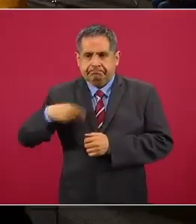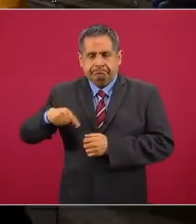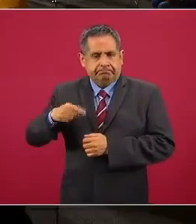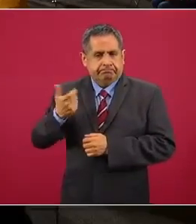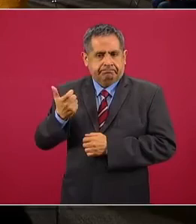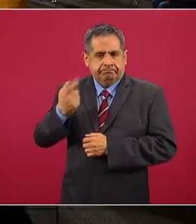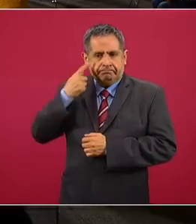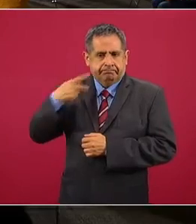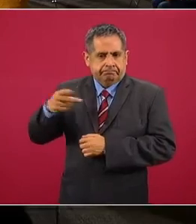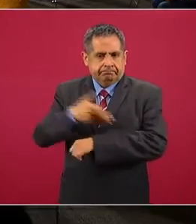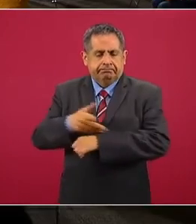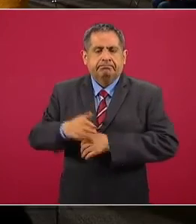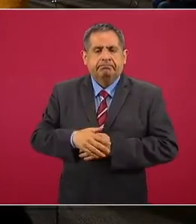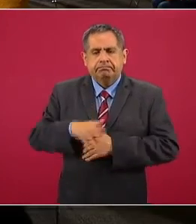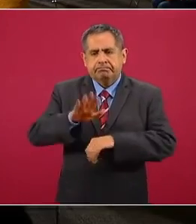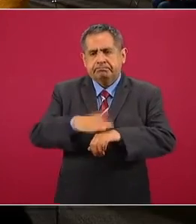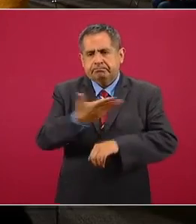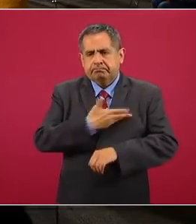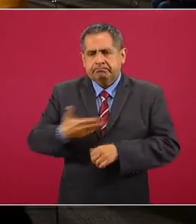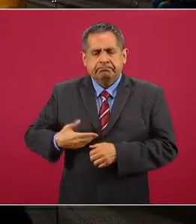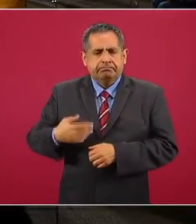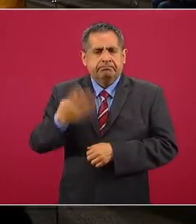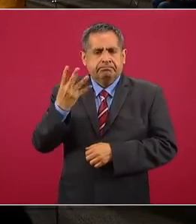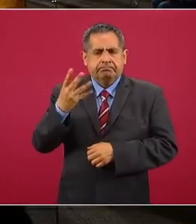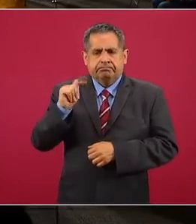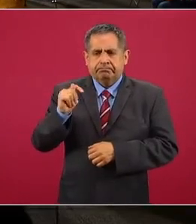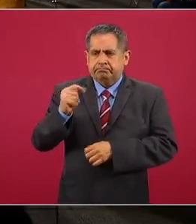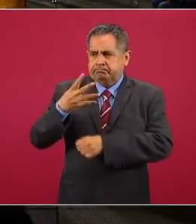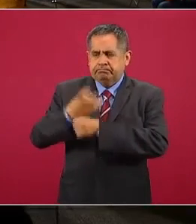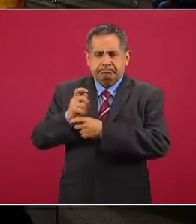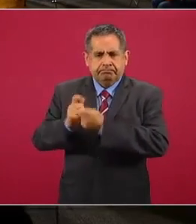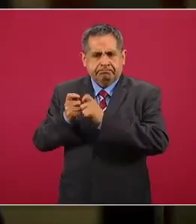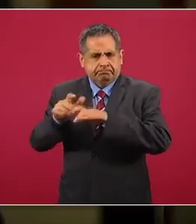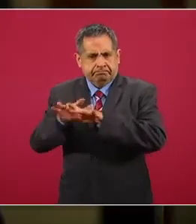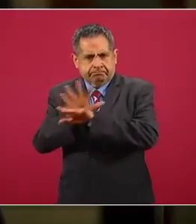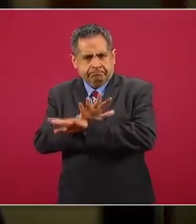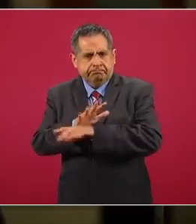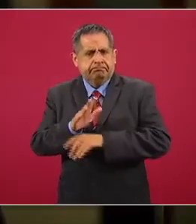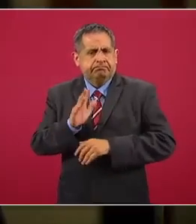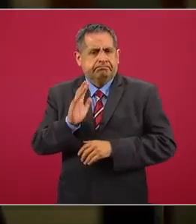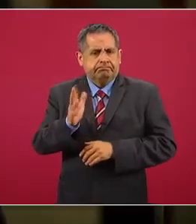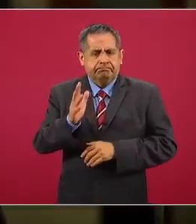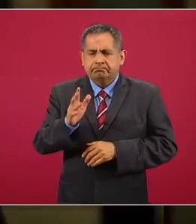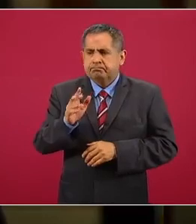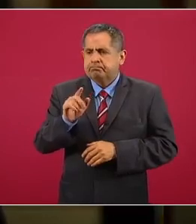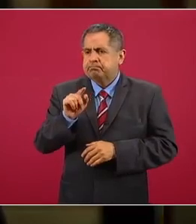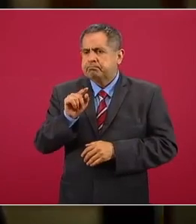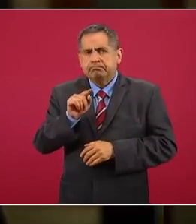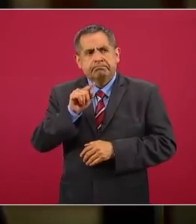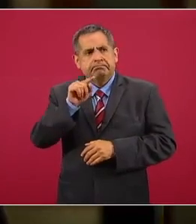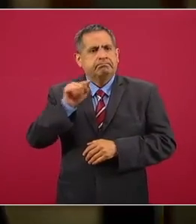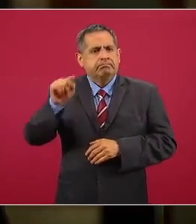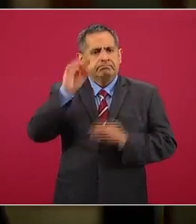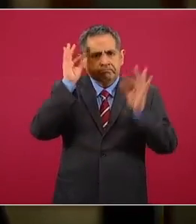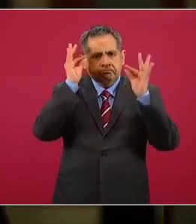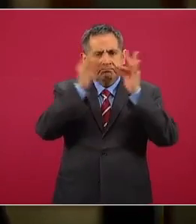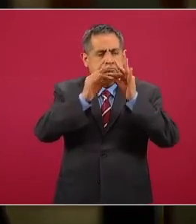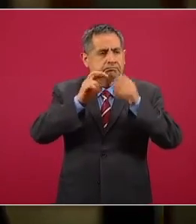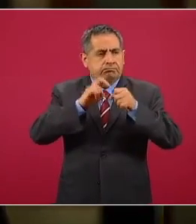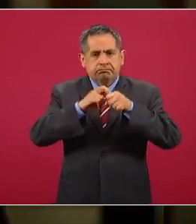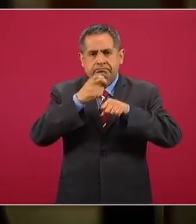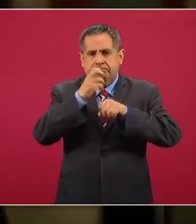Presidente, la cuarta transformación está llegando a los consulados en Estados